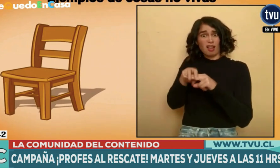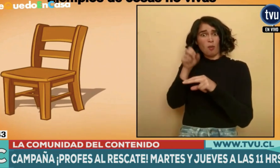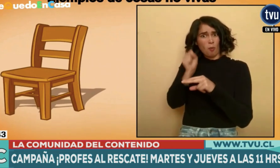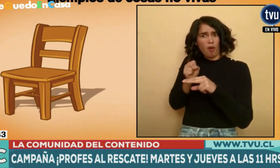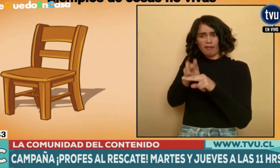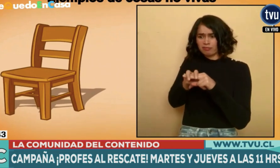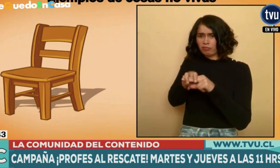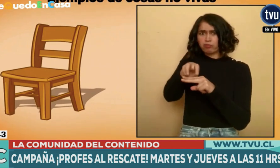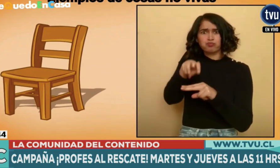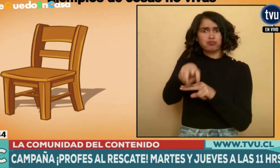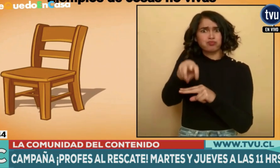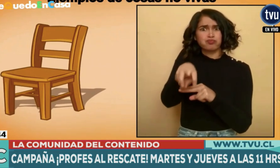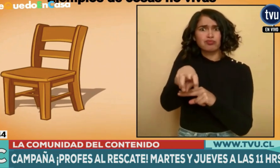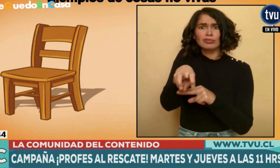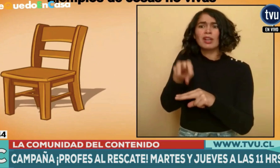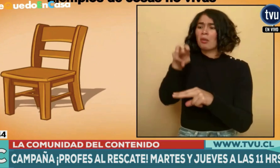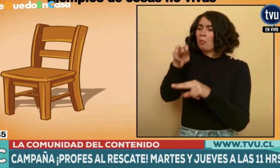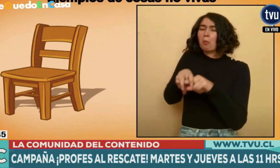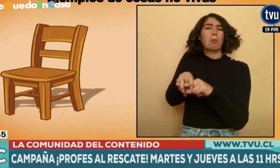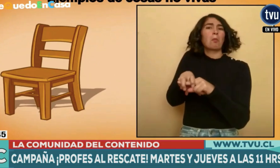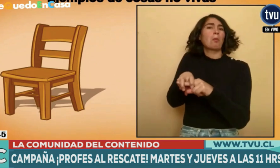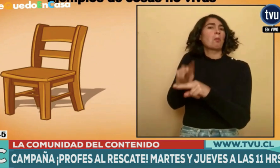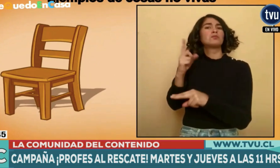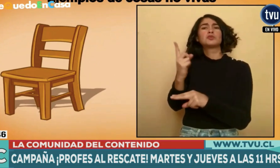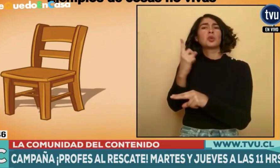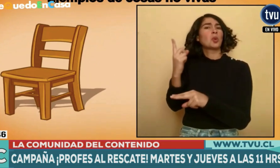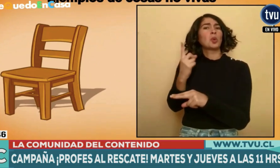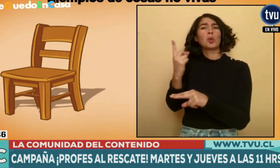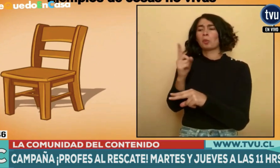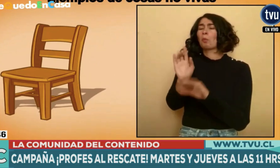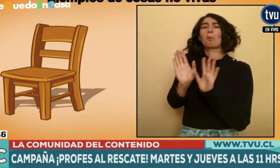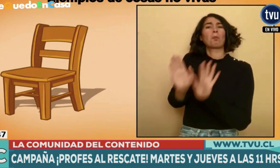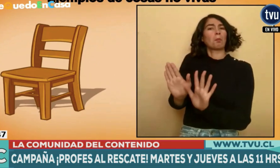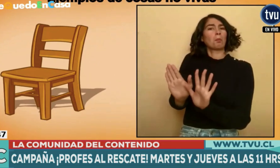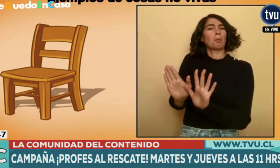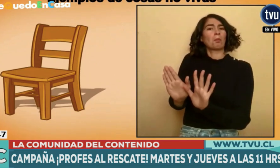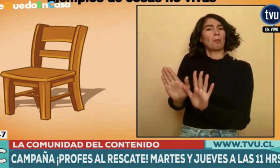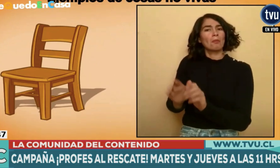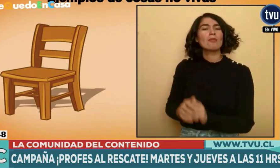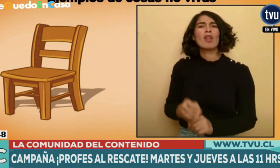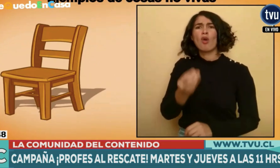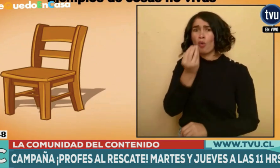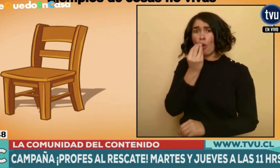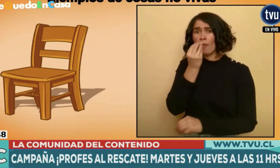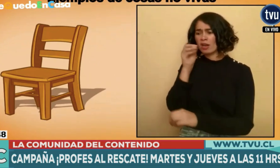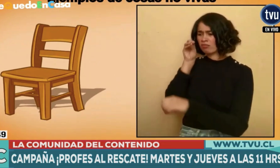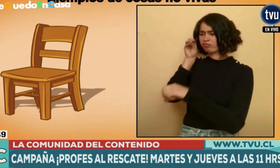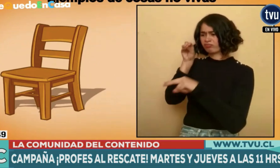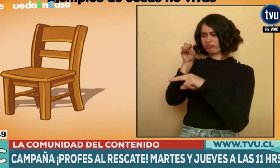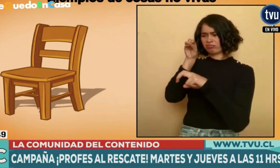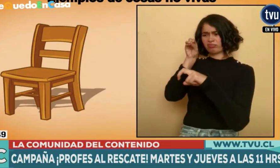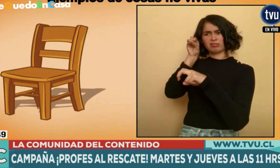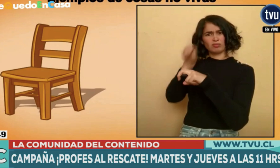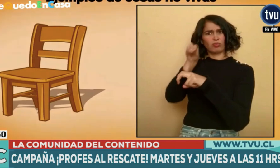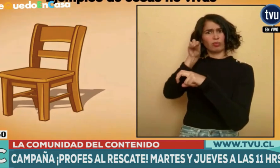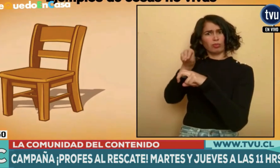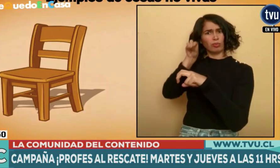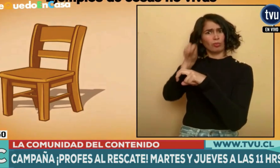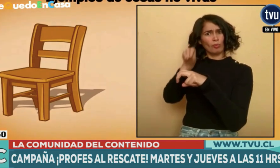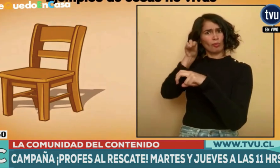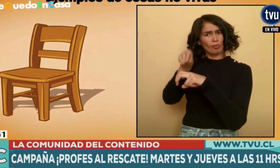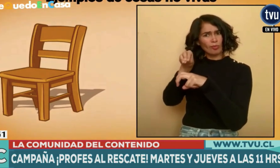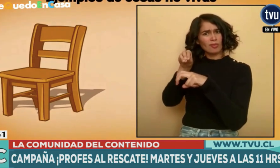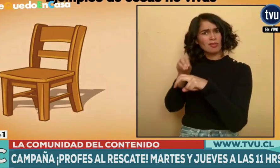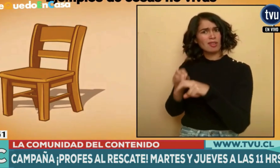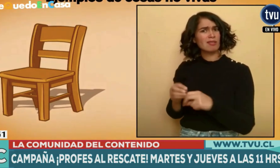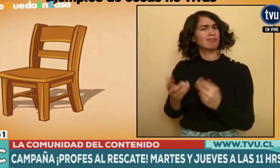con ayuda de profesores. Pero en el caso de la comunidad sorda es distinta. Entonces, como Lence igual, vimos esta oportunidad por visibilizar lo que están haciendo nuestros equipos. Que hay